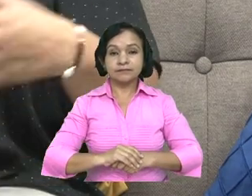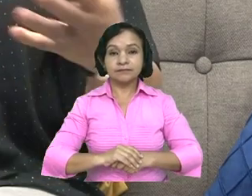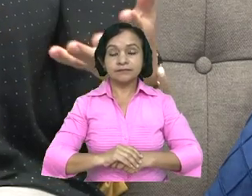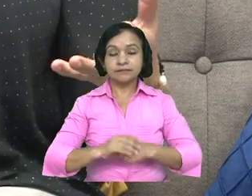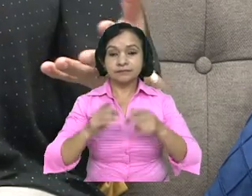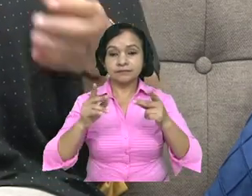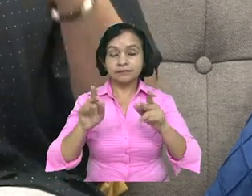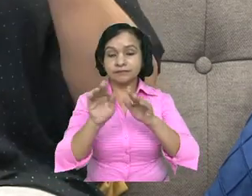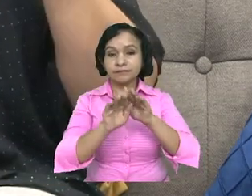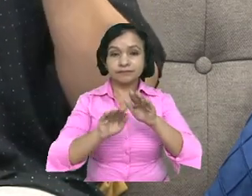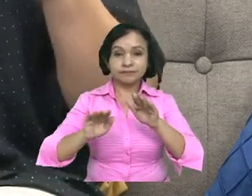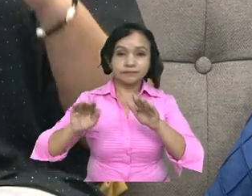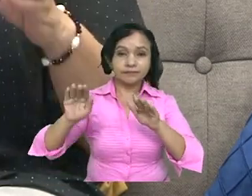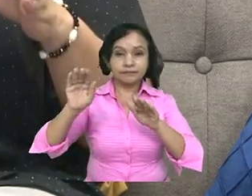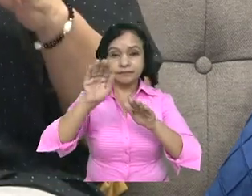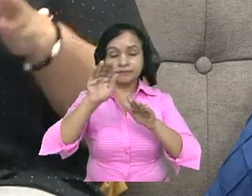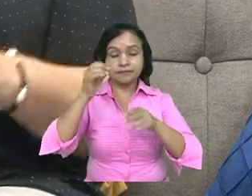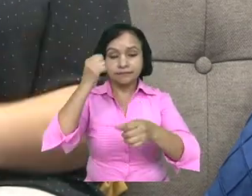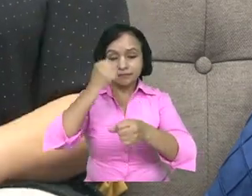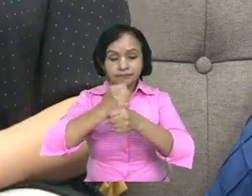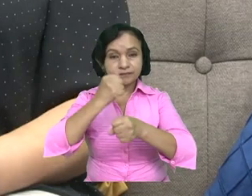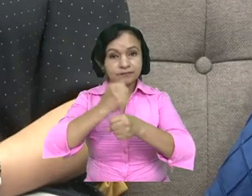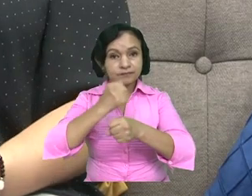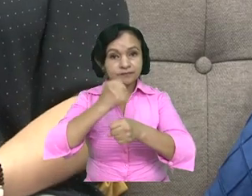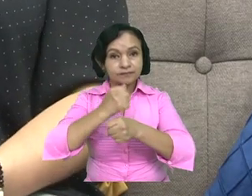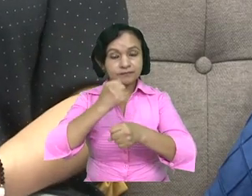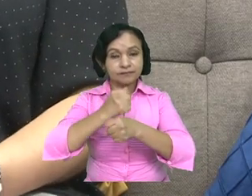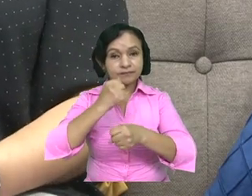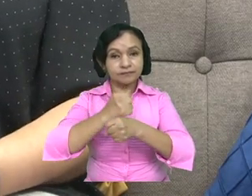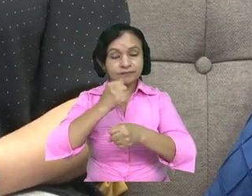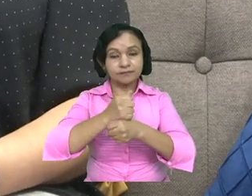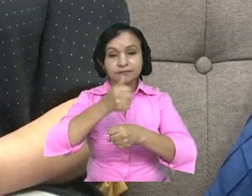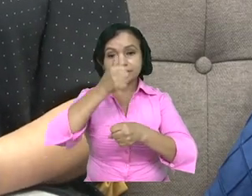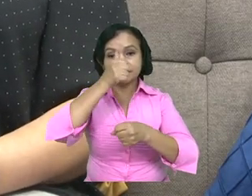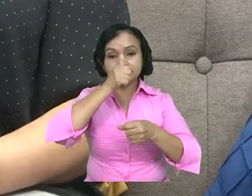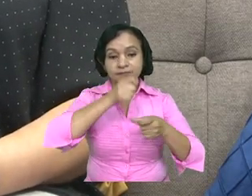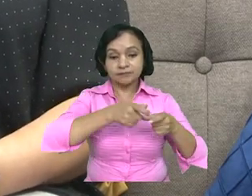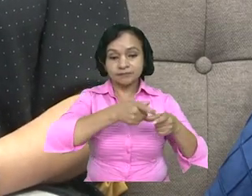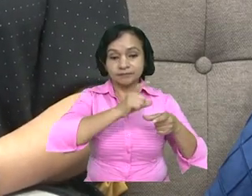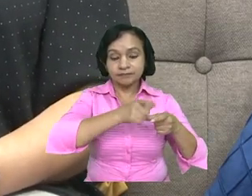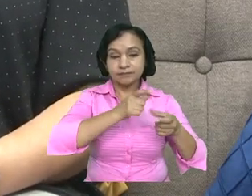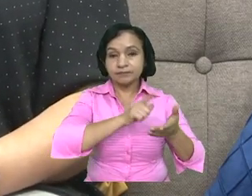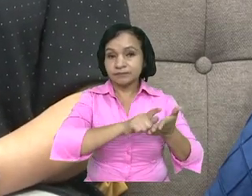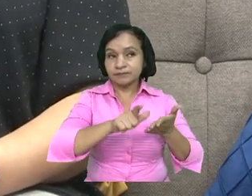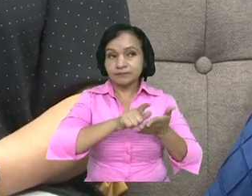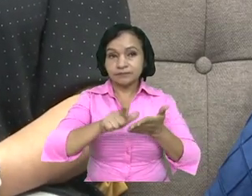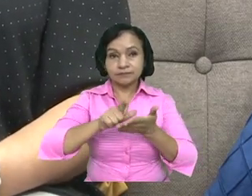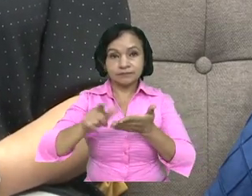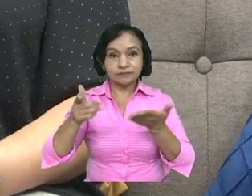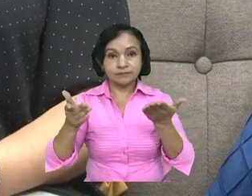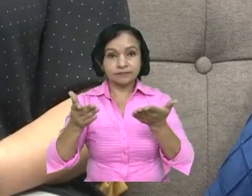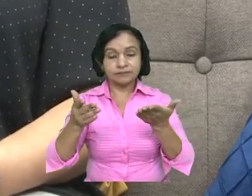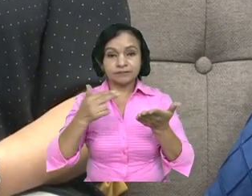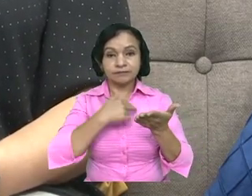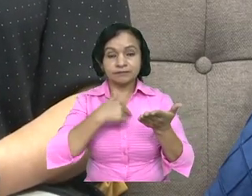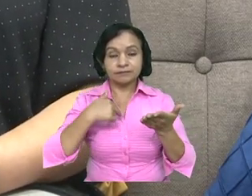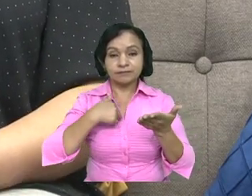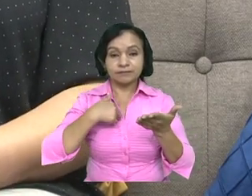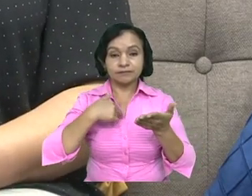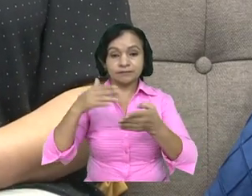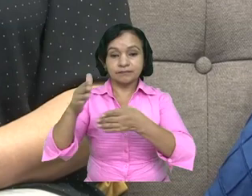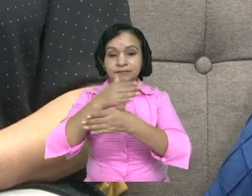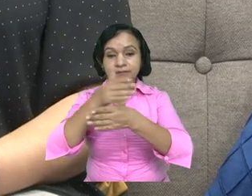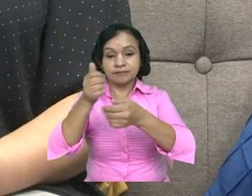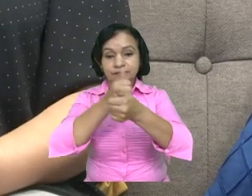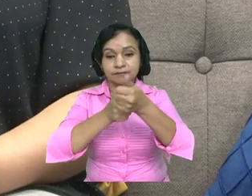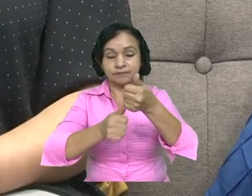un plus, podríamos decir, porque allá se trabaja no solamente el agua y saneamiento, sino que subsedes de salud.